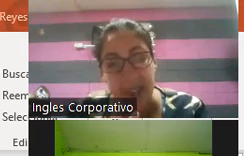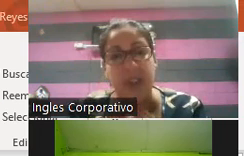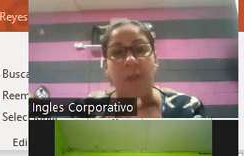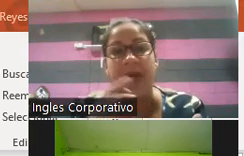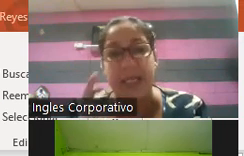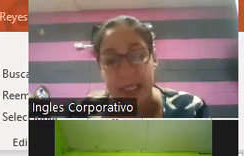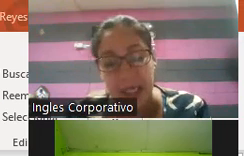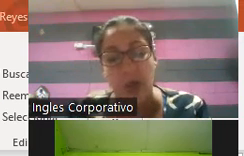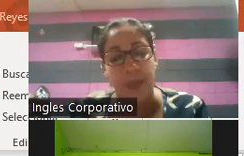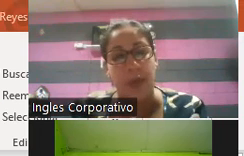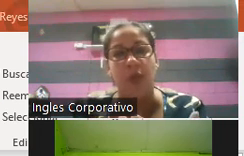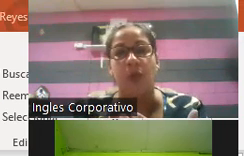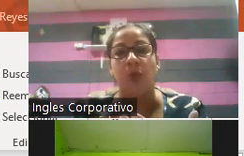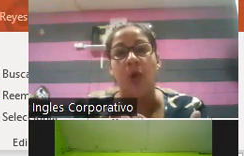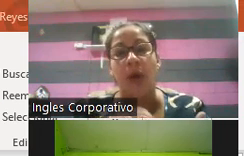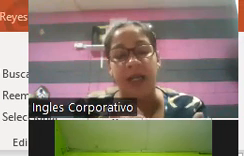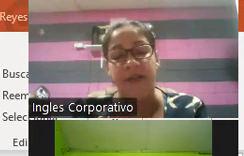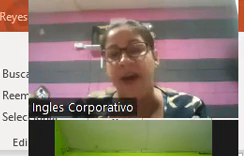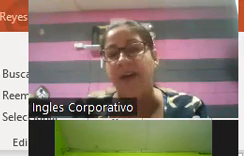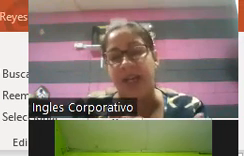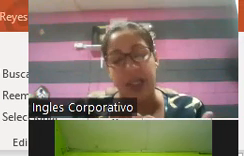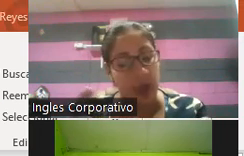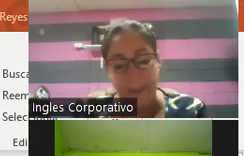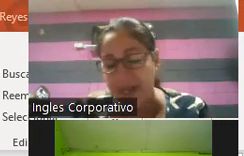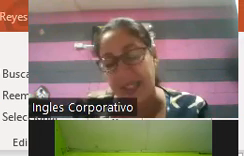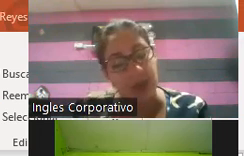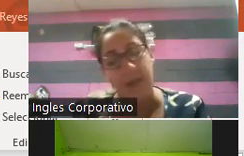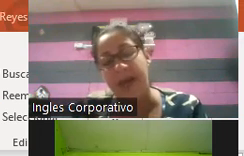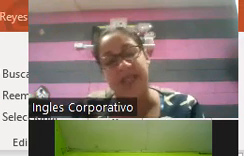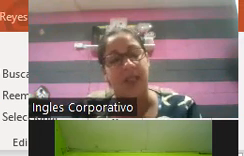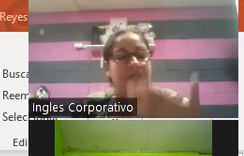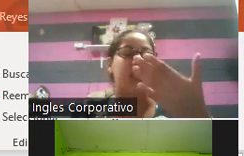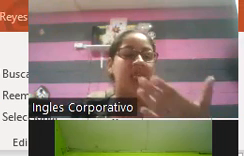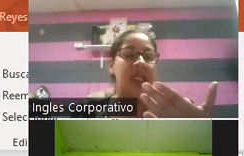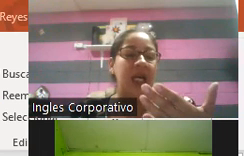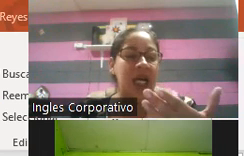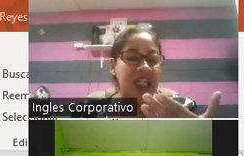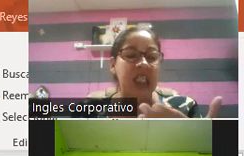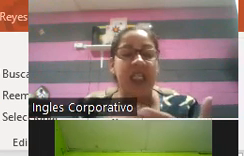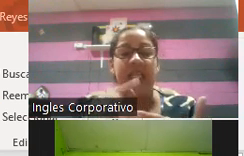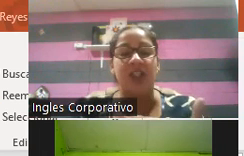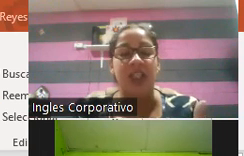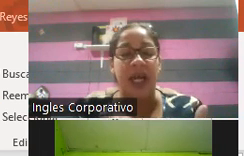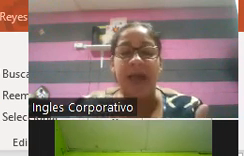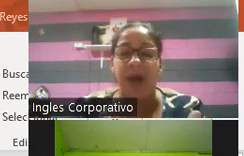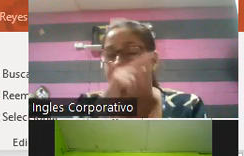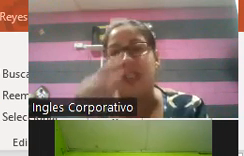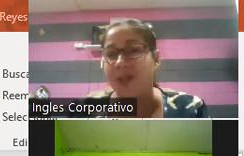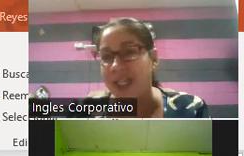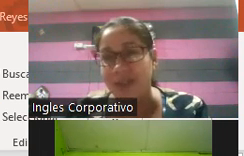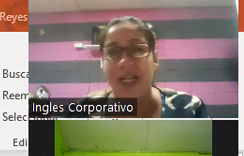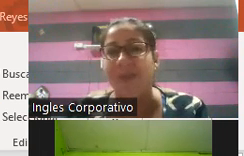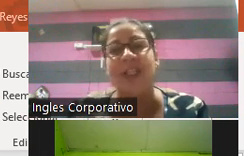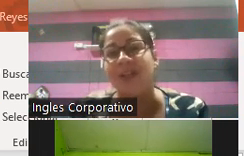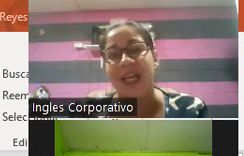traba y no pasa el catálogo de producto o aliva baba y no le pasa y no le pasa y usted dice a y Entonces le voy a